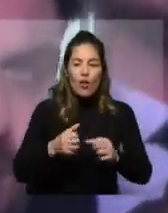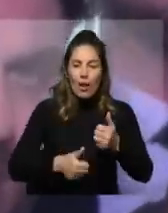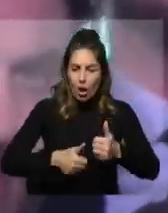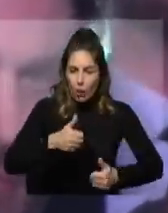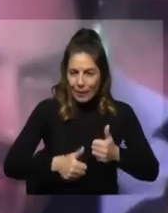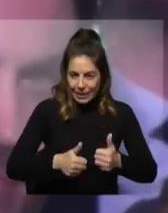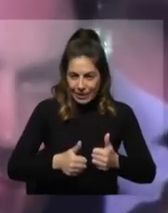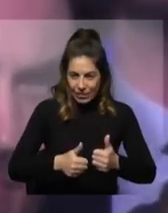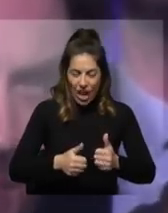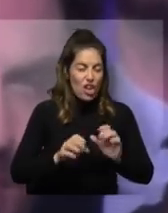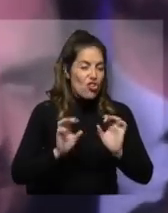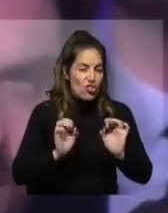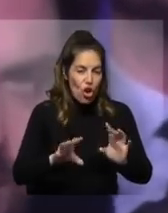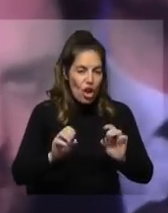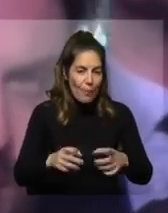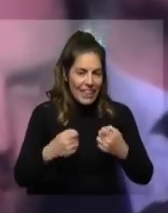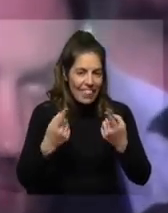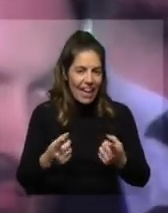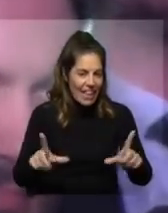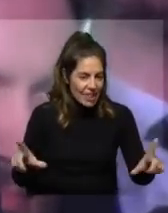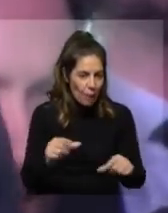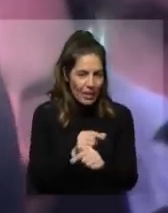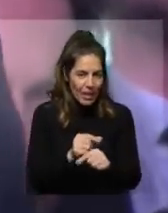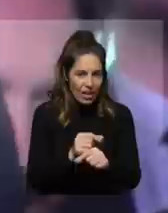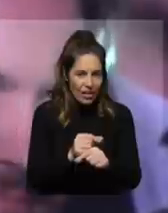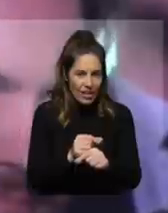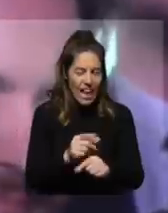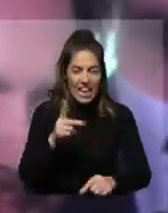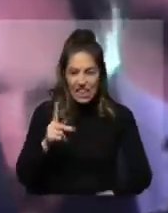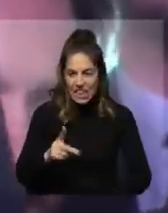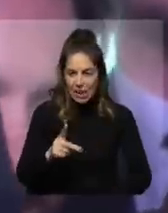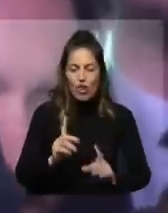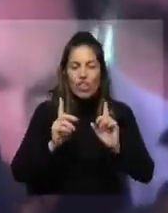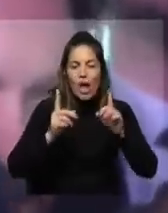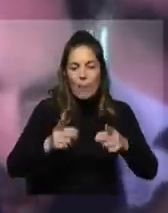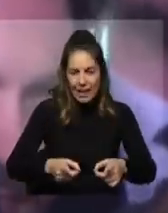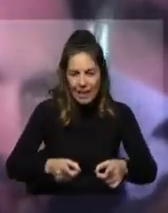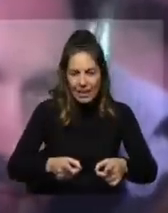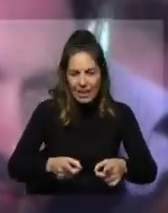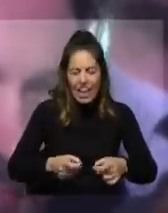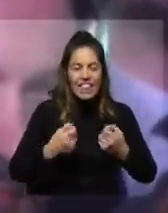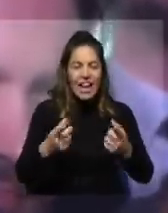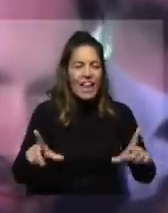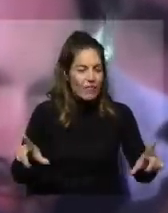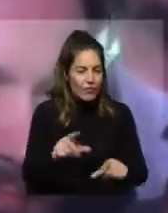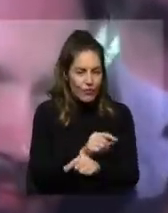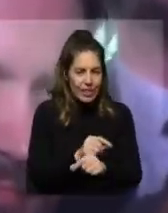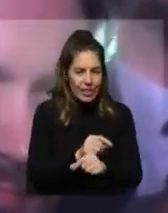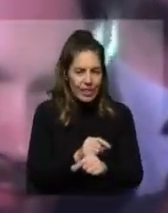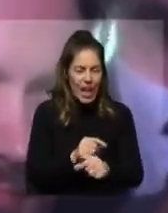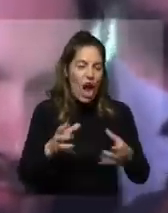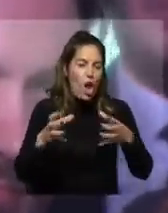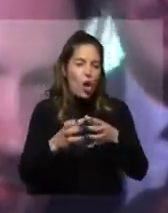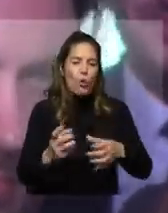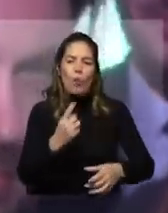que no solo dará fin al cristianismo sino que además dará fin a la casta